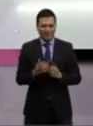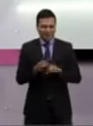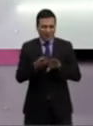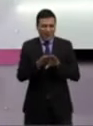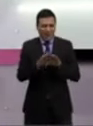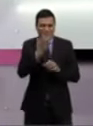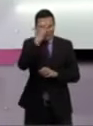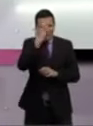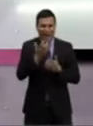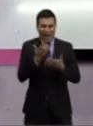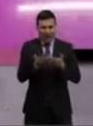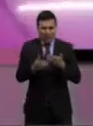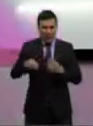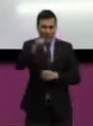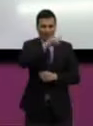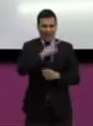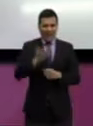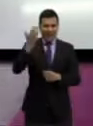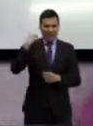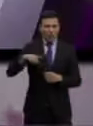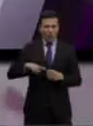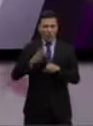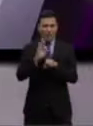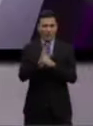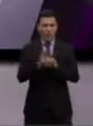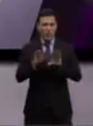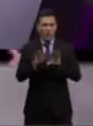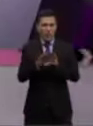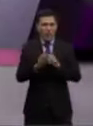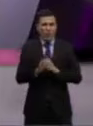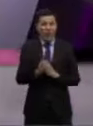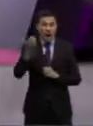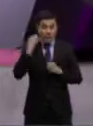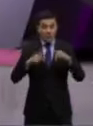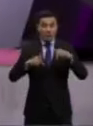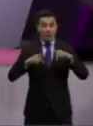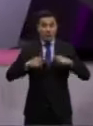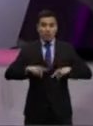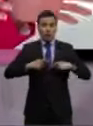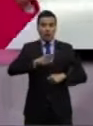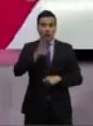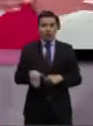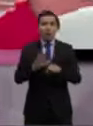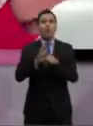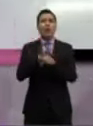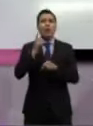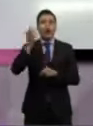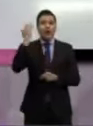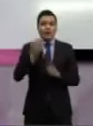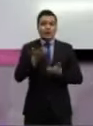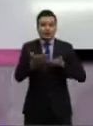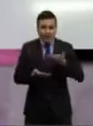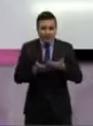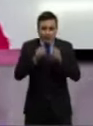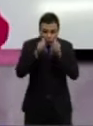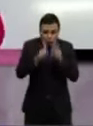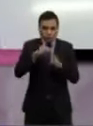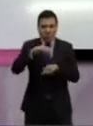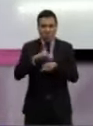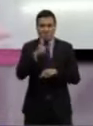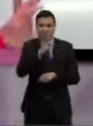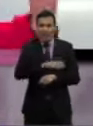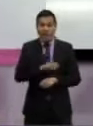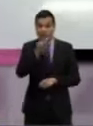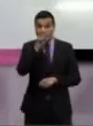vergüenza venir a defender lo indefendible? Es decir, que la gente, si no se moría por el mal servicio que recibía en los sexenios anteriores, se moría porque